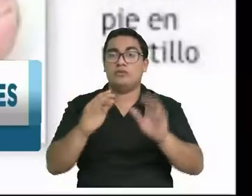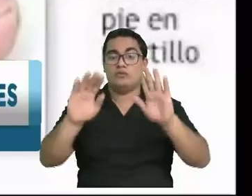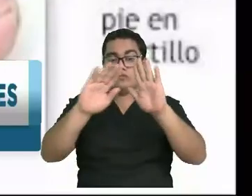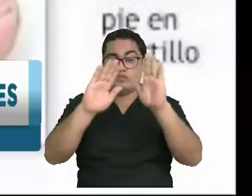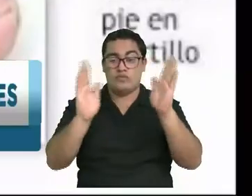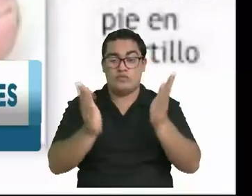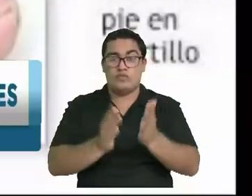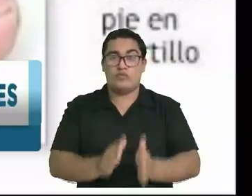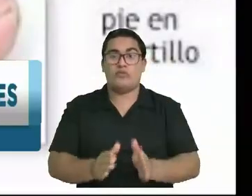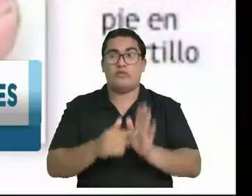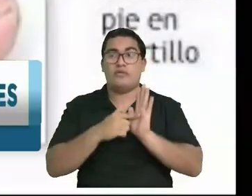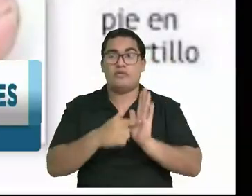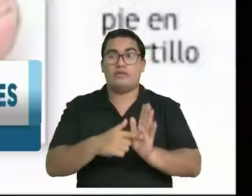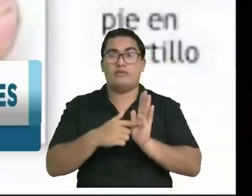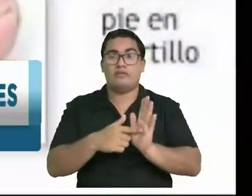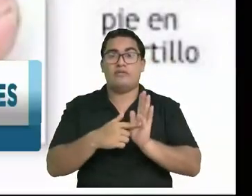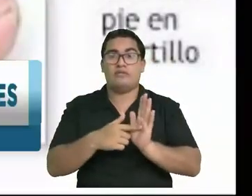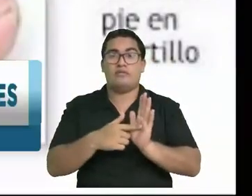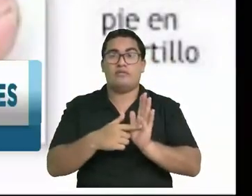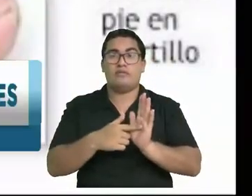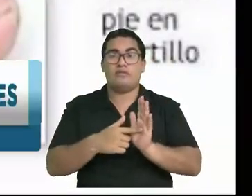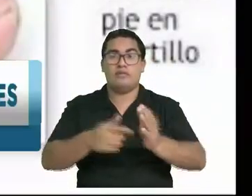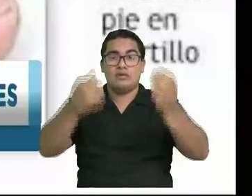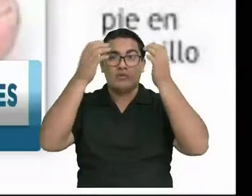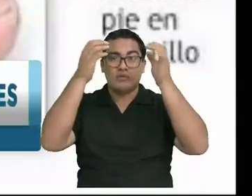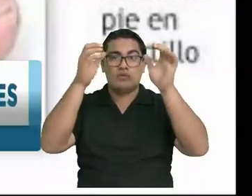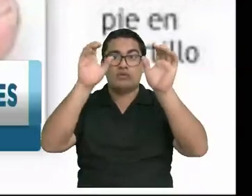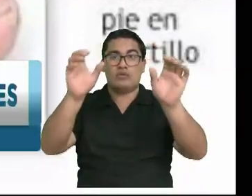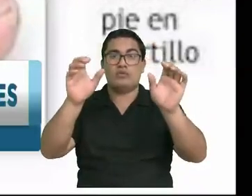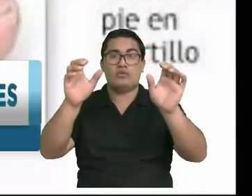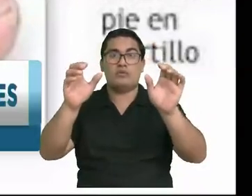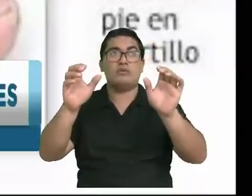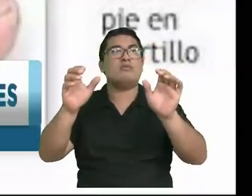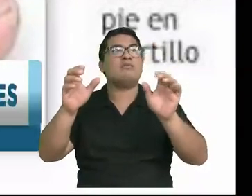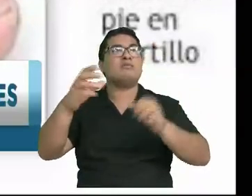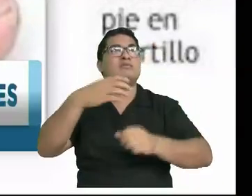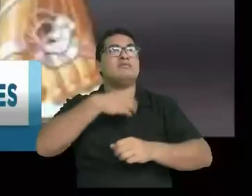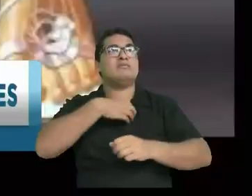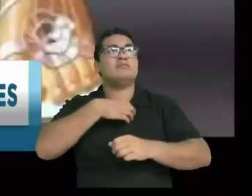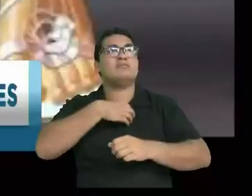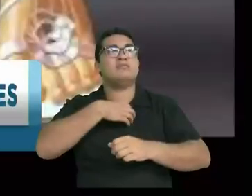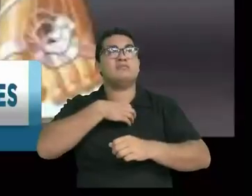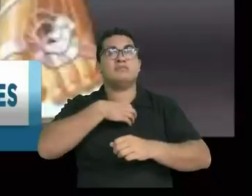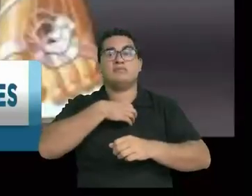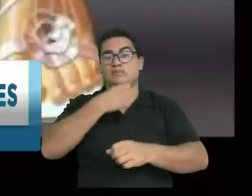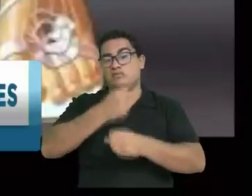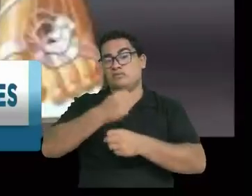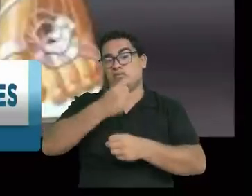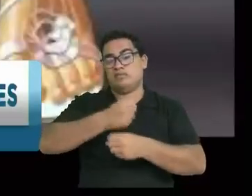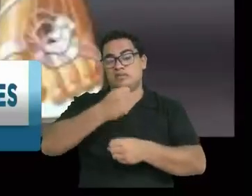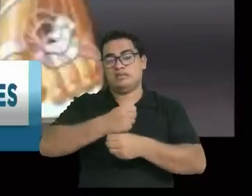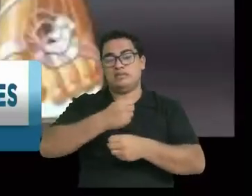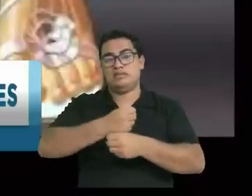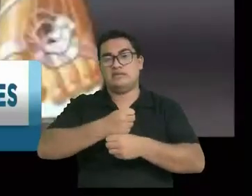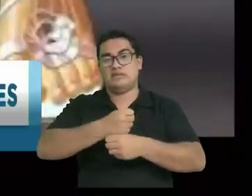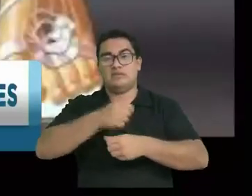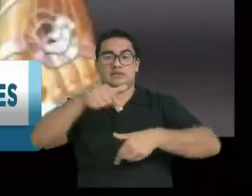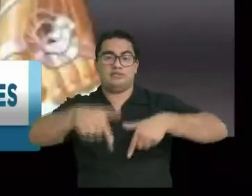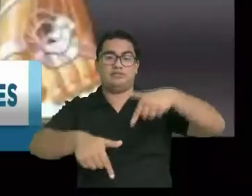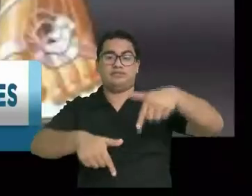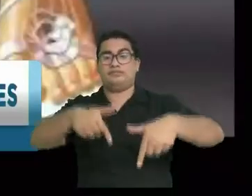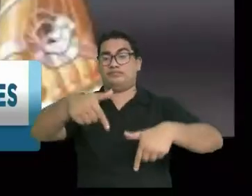que por estética, cultura o presentación usa en su trabajo